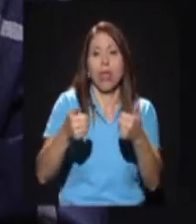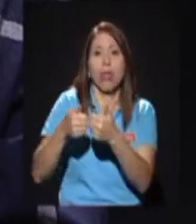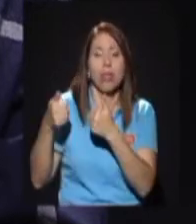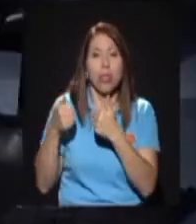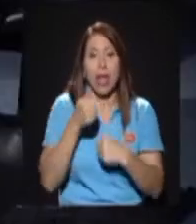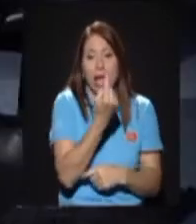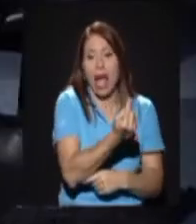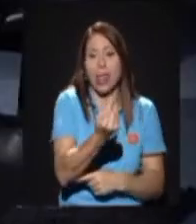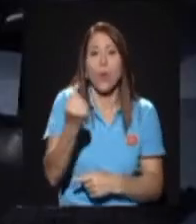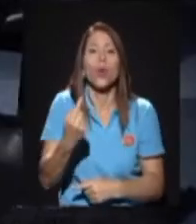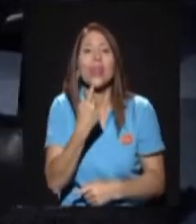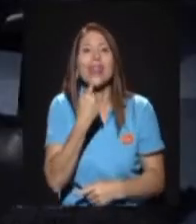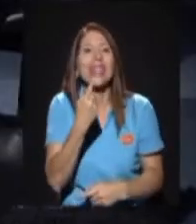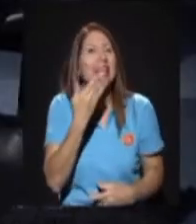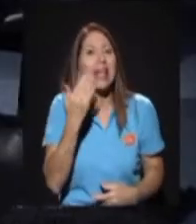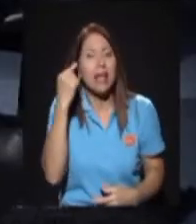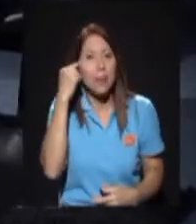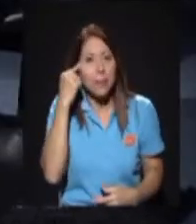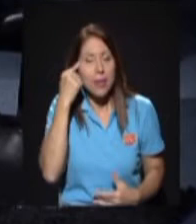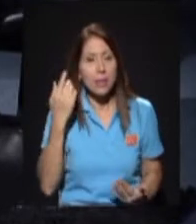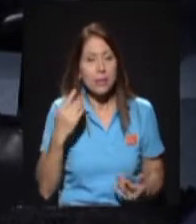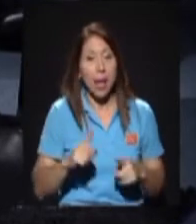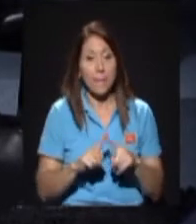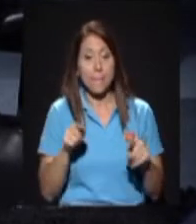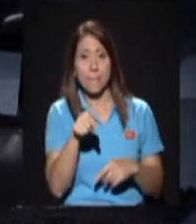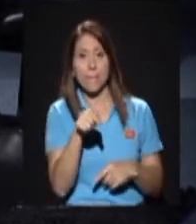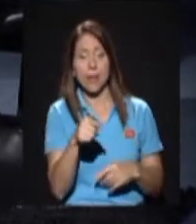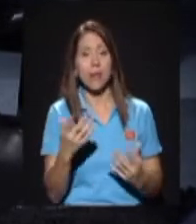que piensa, pero entonces eso